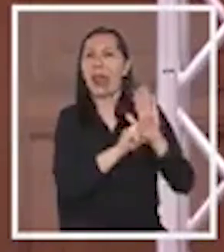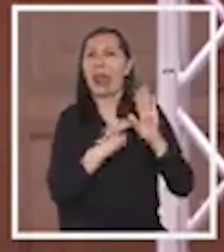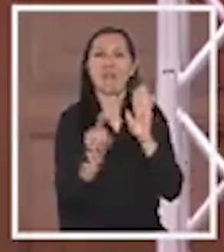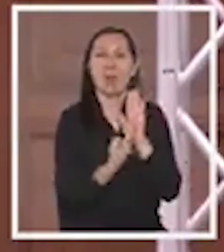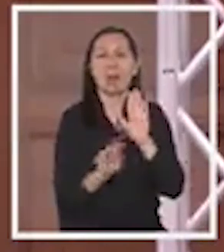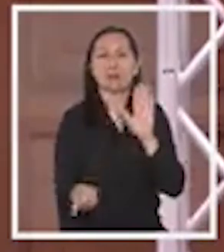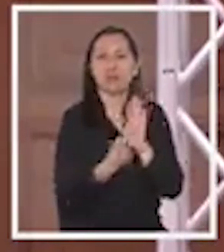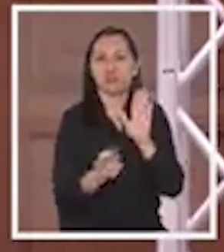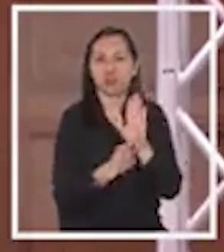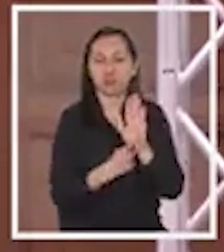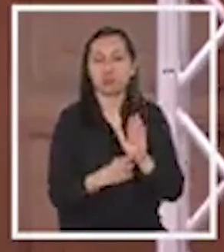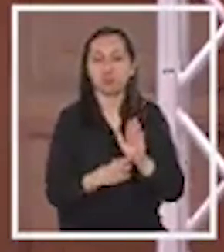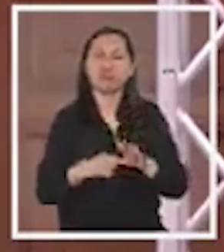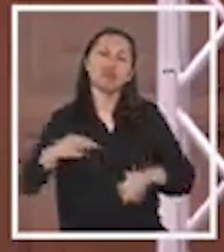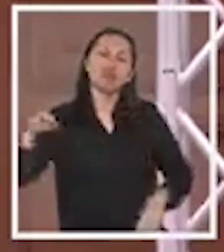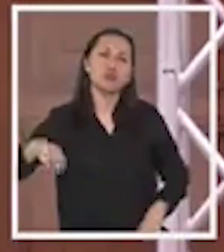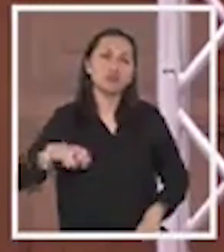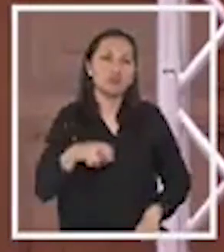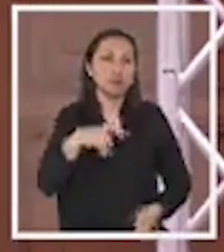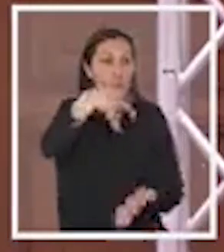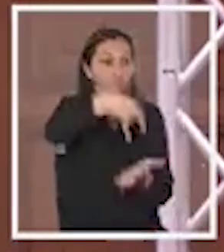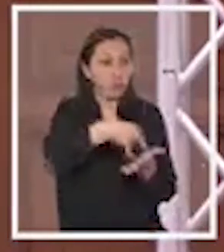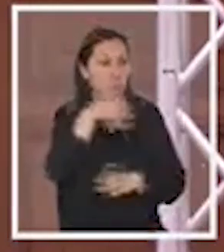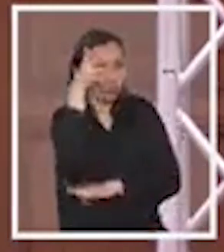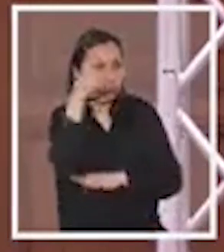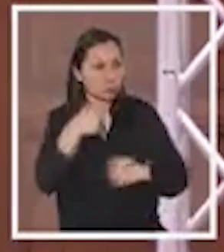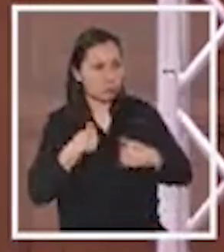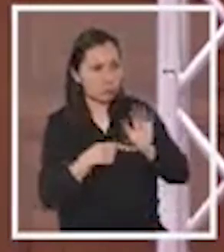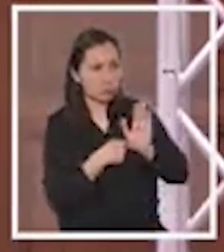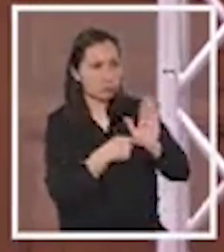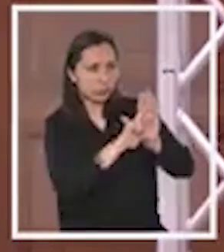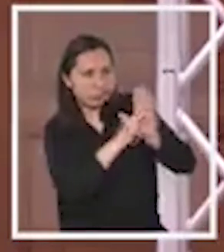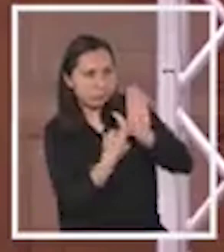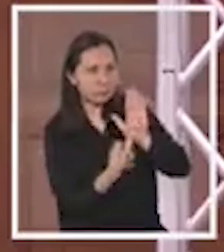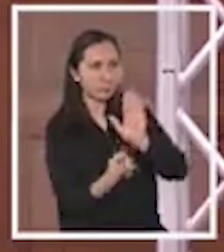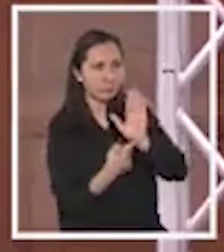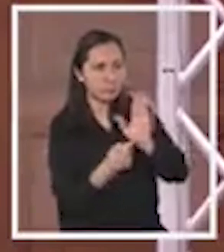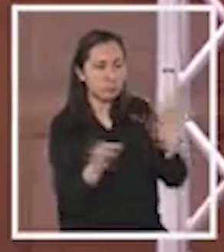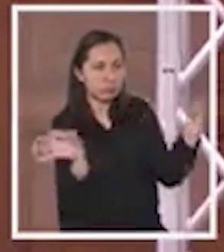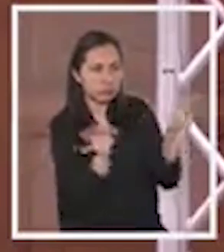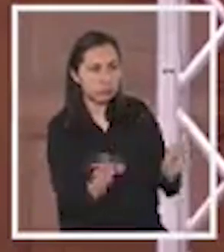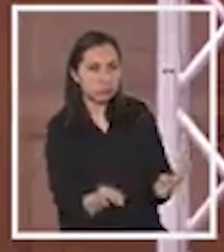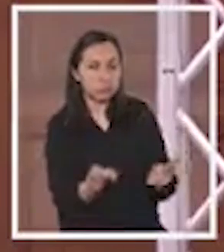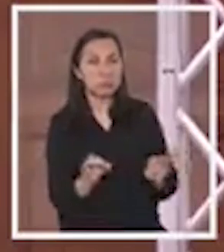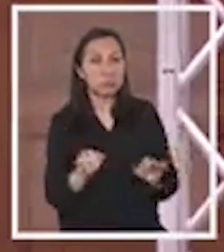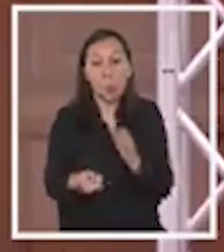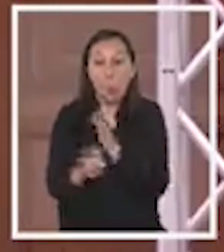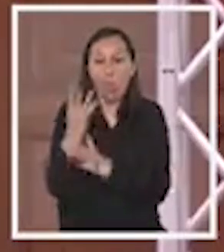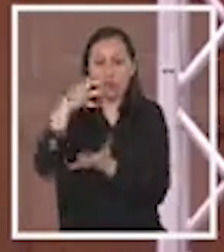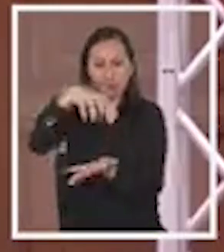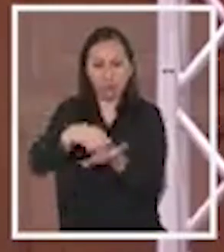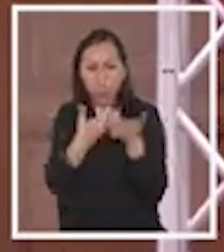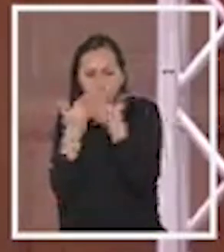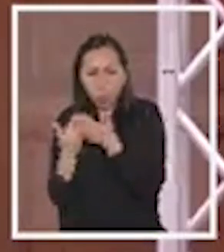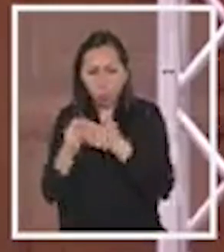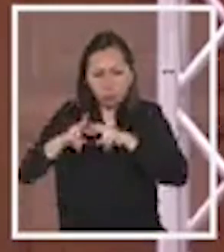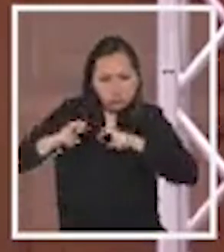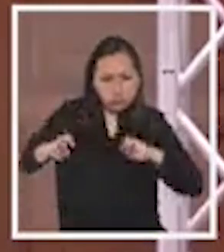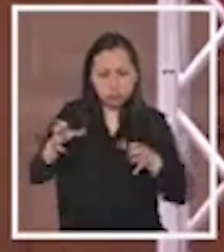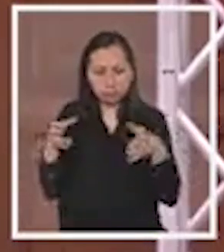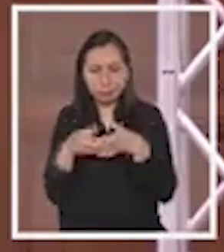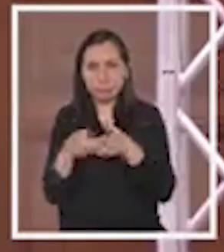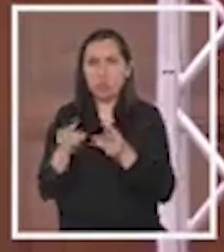tributaria. Y fuimos al Congreso a exponer nuestra propuesta de reforma tributaria. Armamos un centro de estudio,